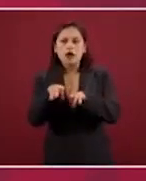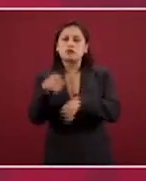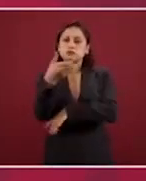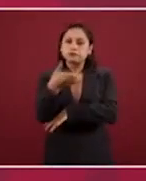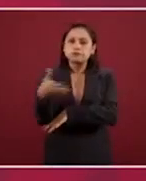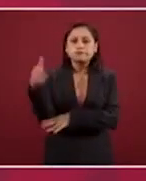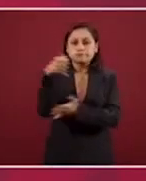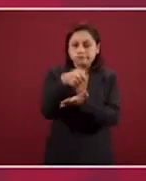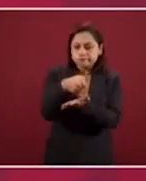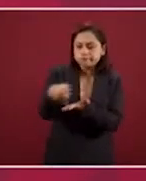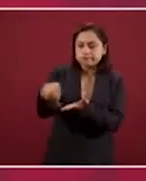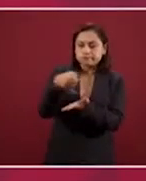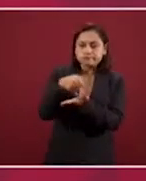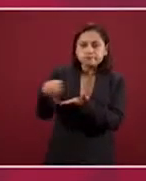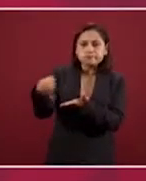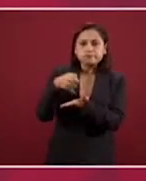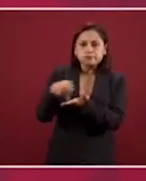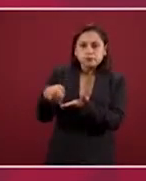árboles